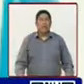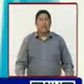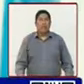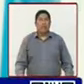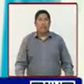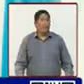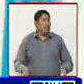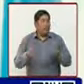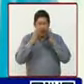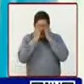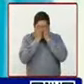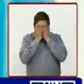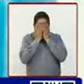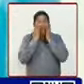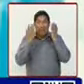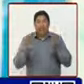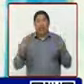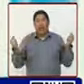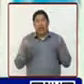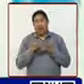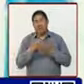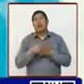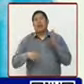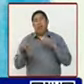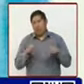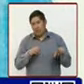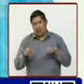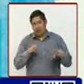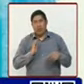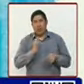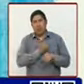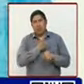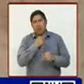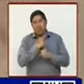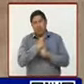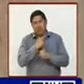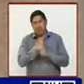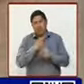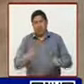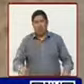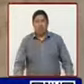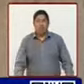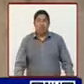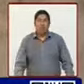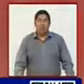Claro, pues hay un temor, pero ¿qué podemos hacer? Pues es nuestra fuente de trabajo.